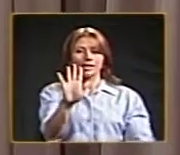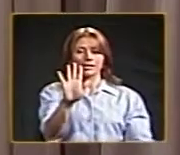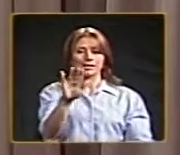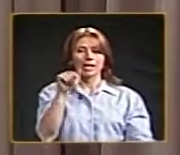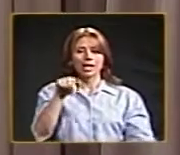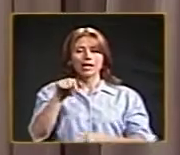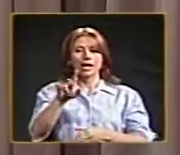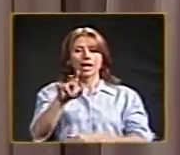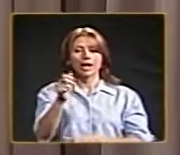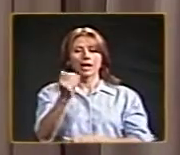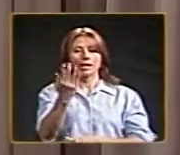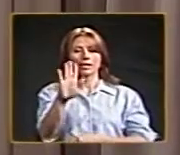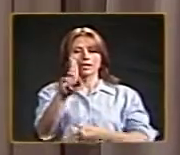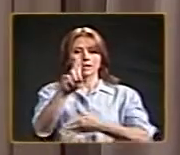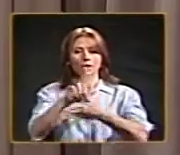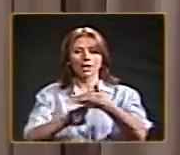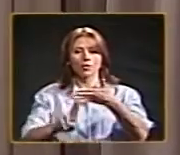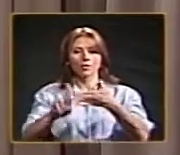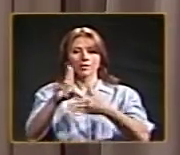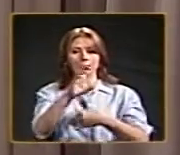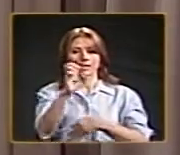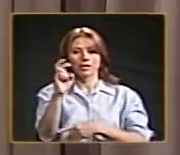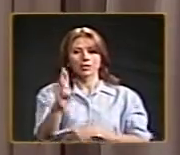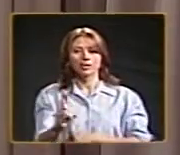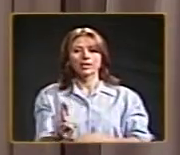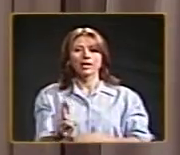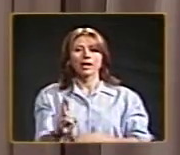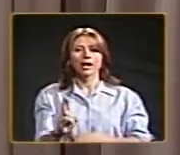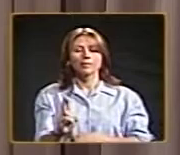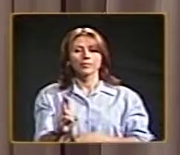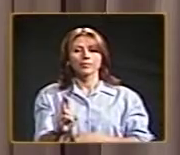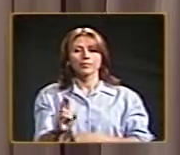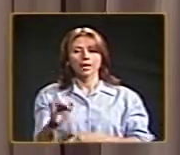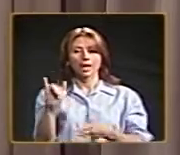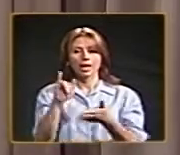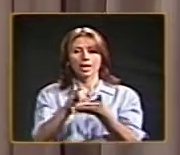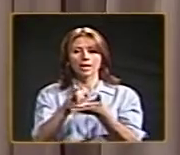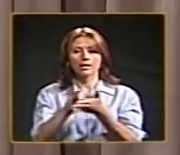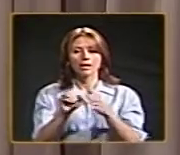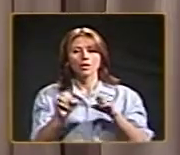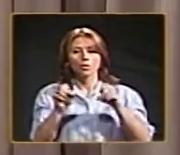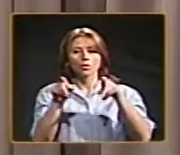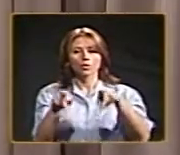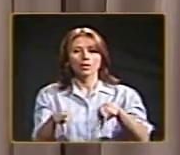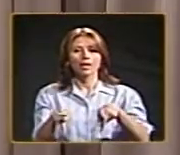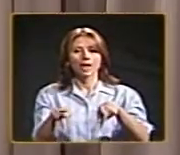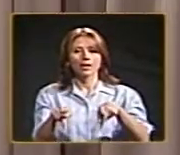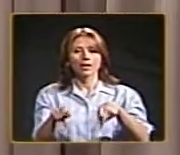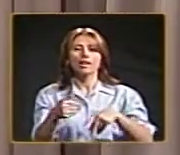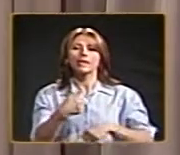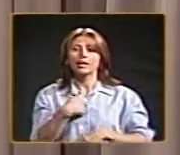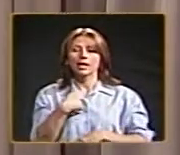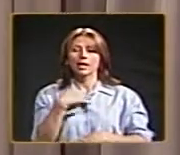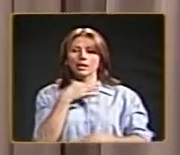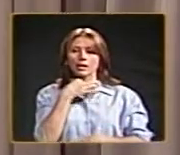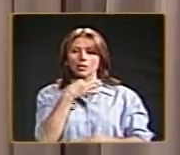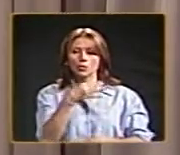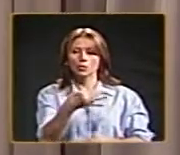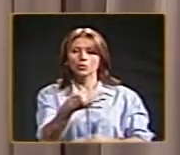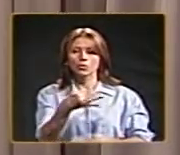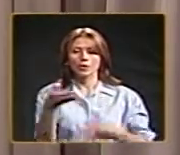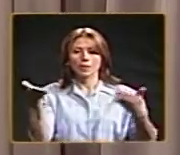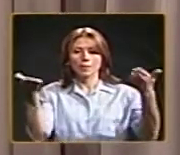la Universidad de Costa Rica, que en esta oportunidad tiene el gusto